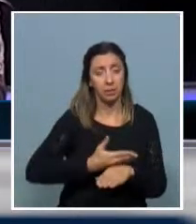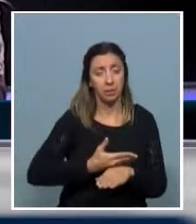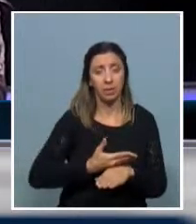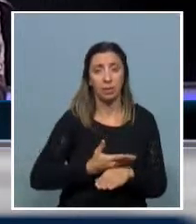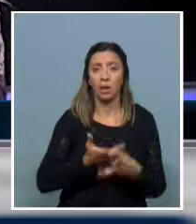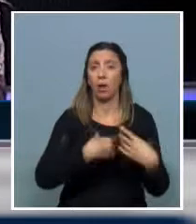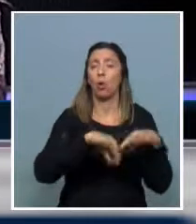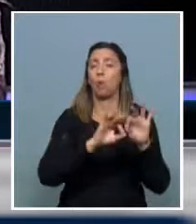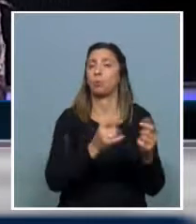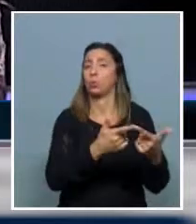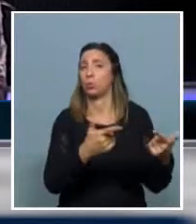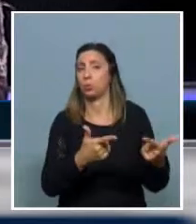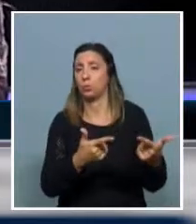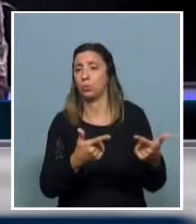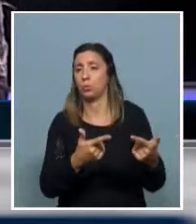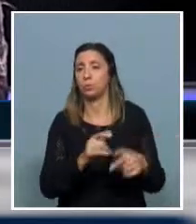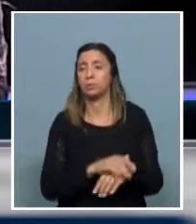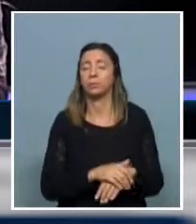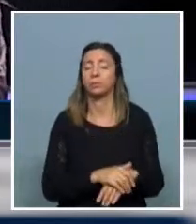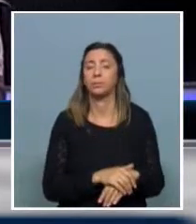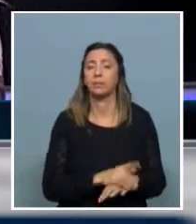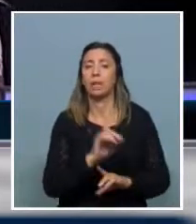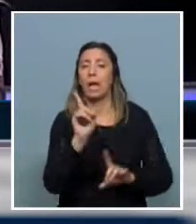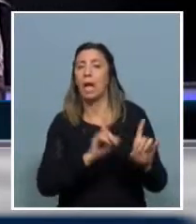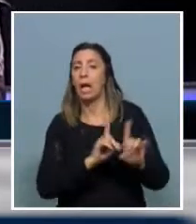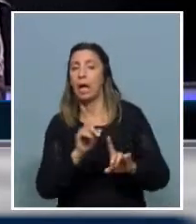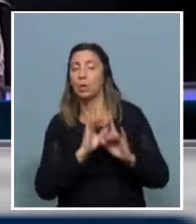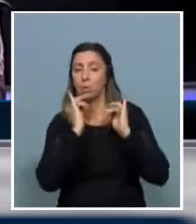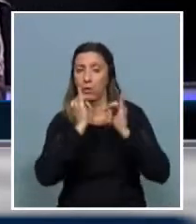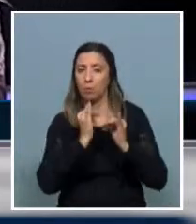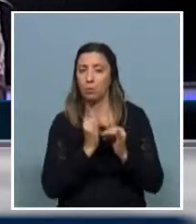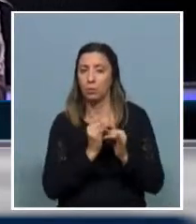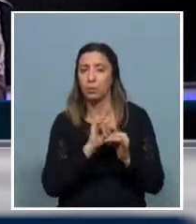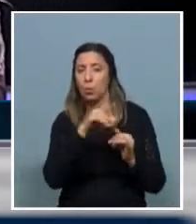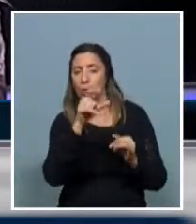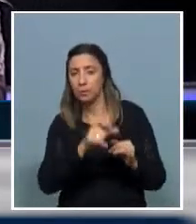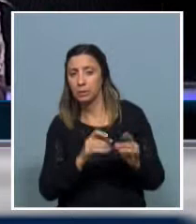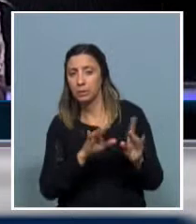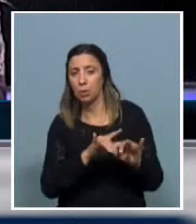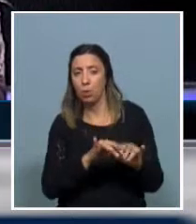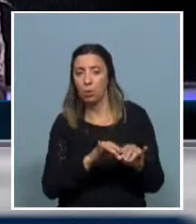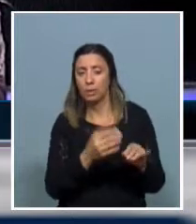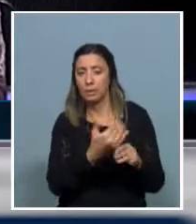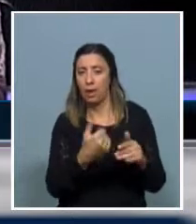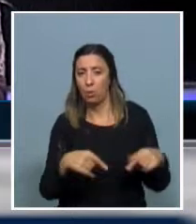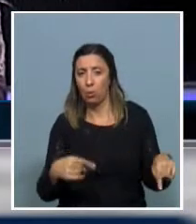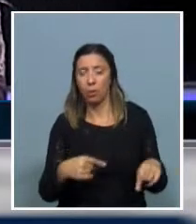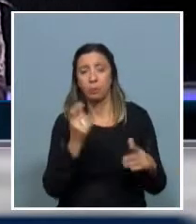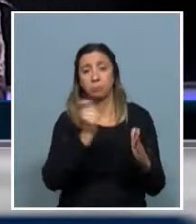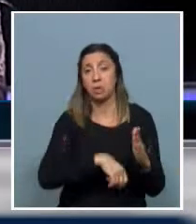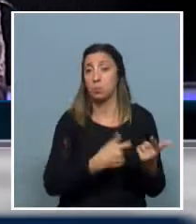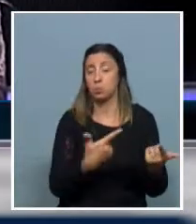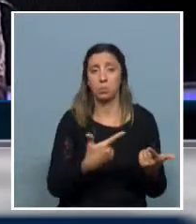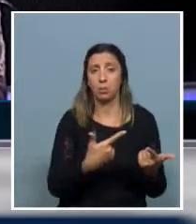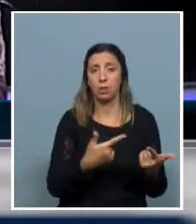es completa, se habían hackeado algún tipo de información. No teníamos registros, por ejemplo, al